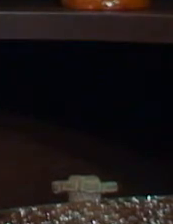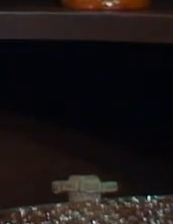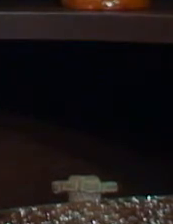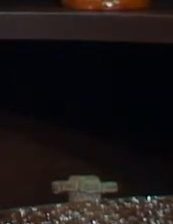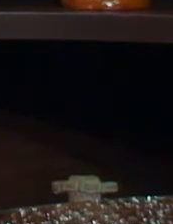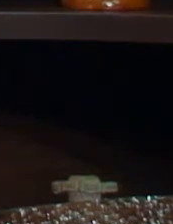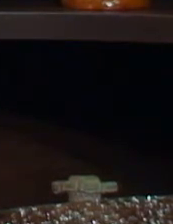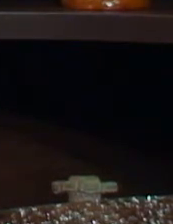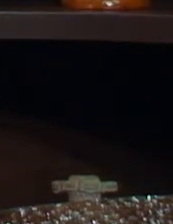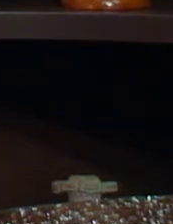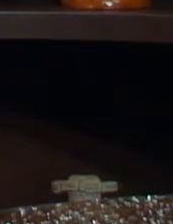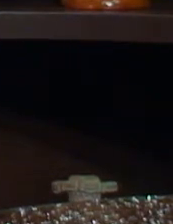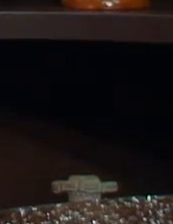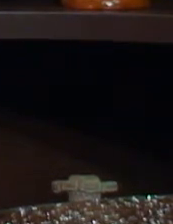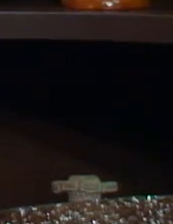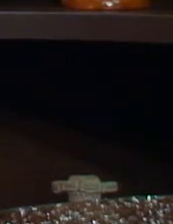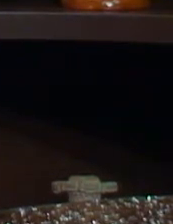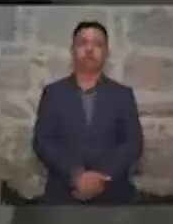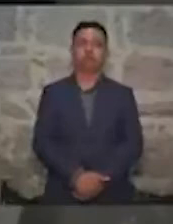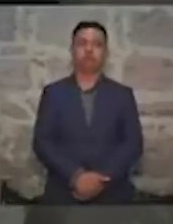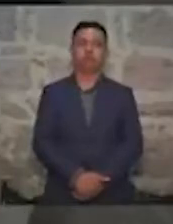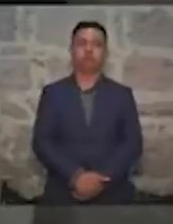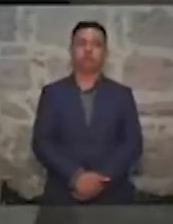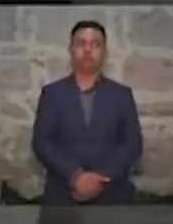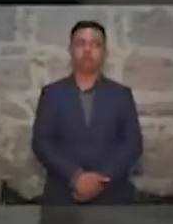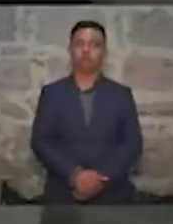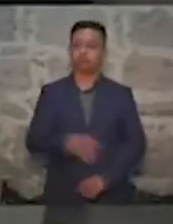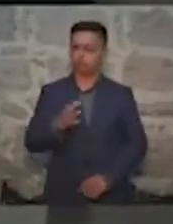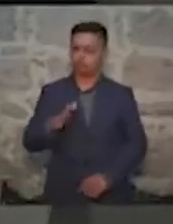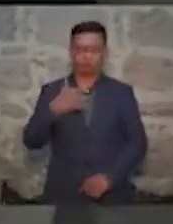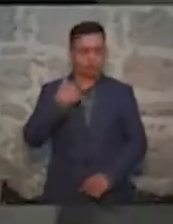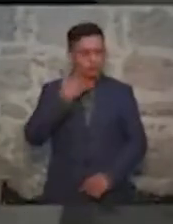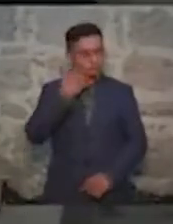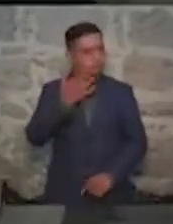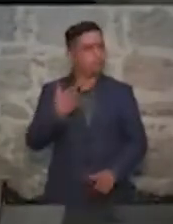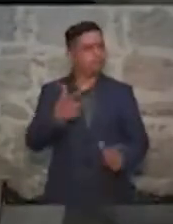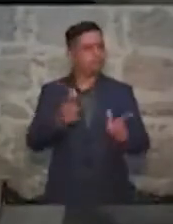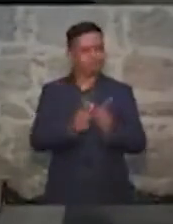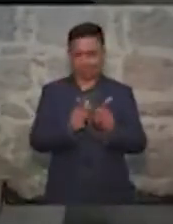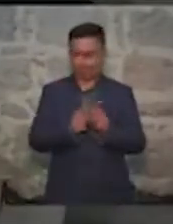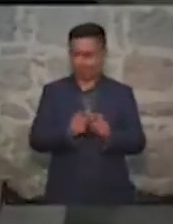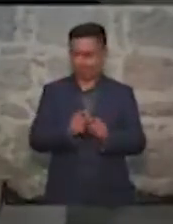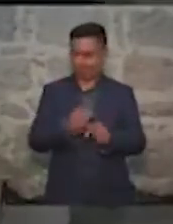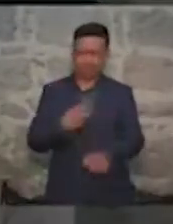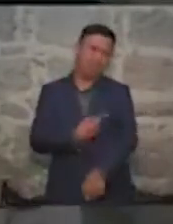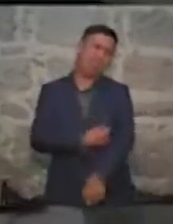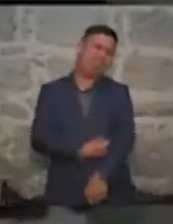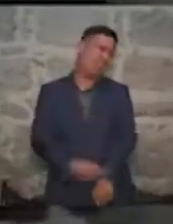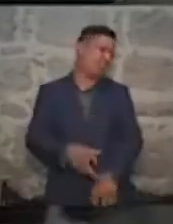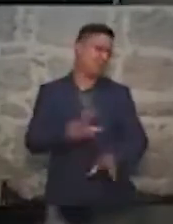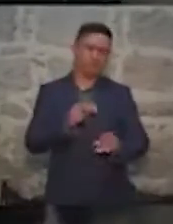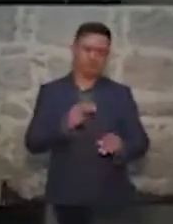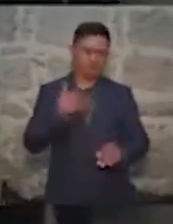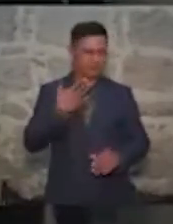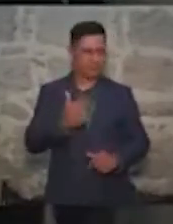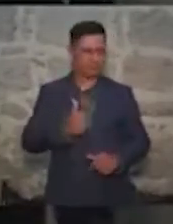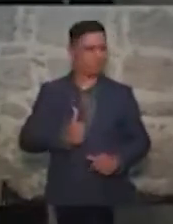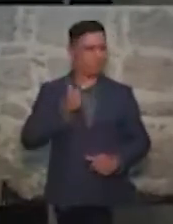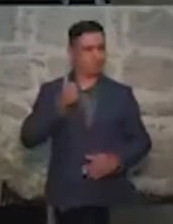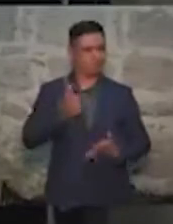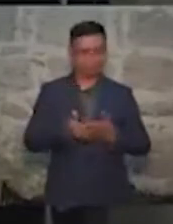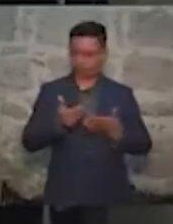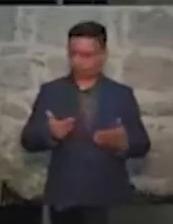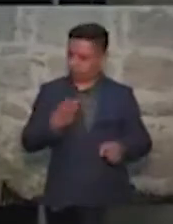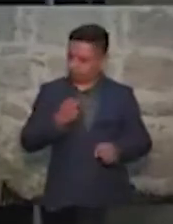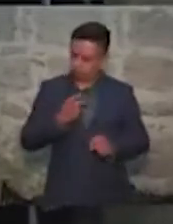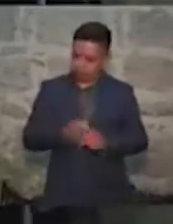los policías de la capital michoacana. Quiero hacer un reconocimiento también al presidente municipal, Alfonso Martínez,